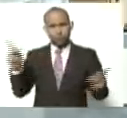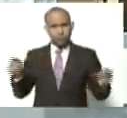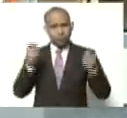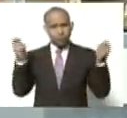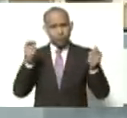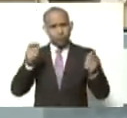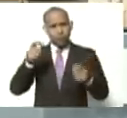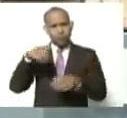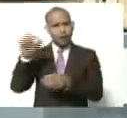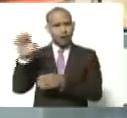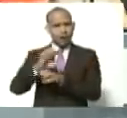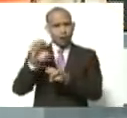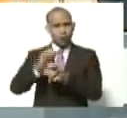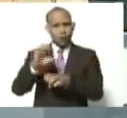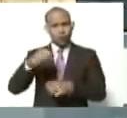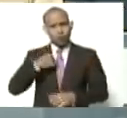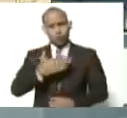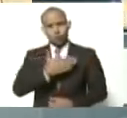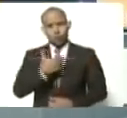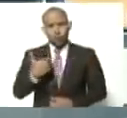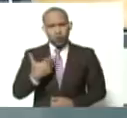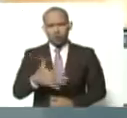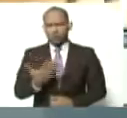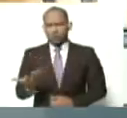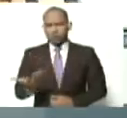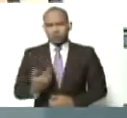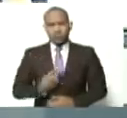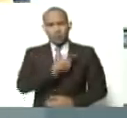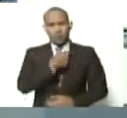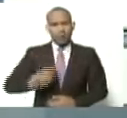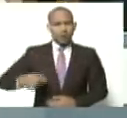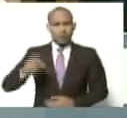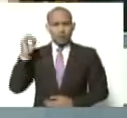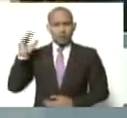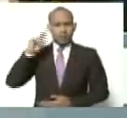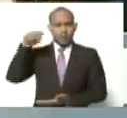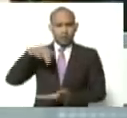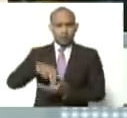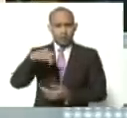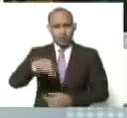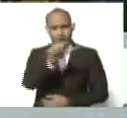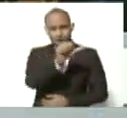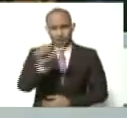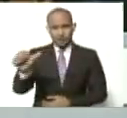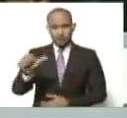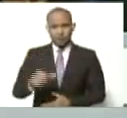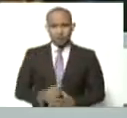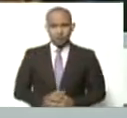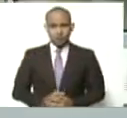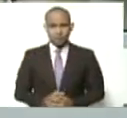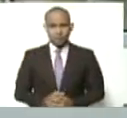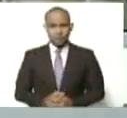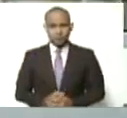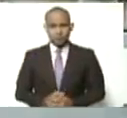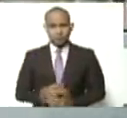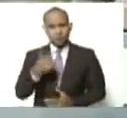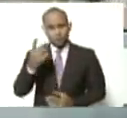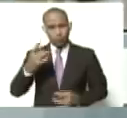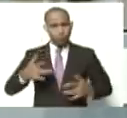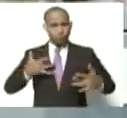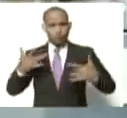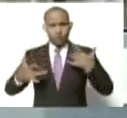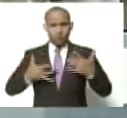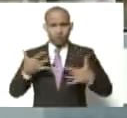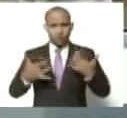Ecuador. Bueno, yo quisiera que el presidente de la Asamblea Nacional esta semana tuviera mucha actividad.